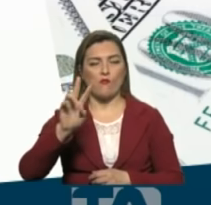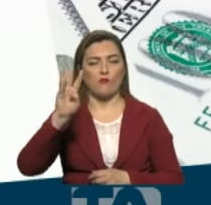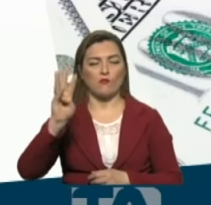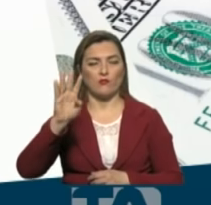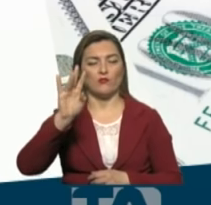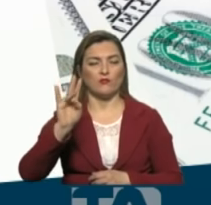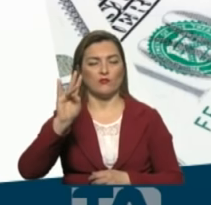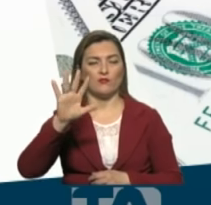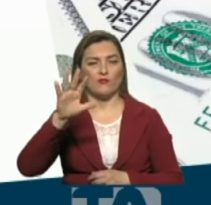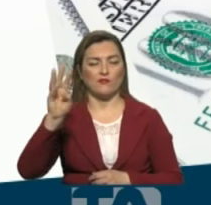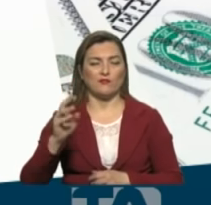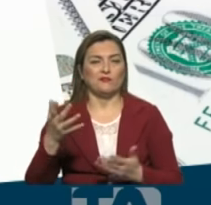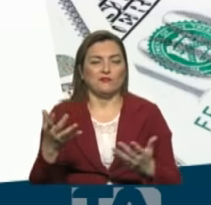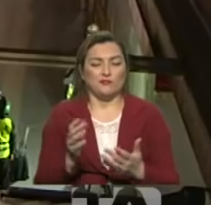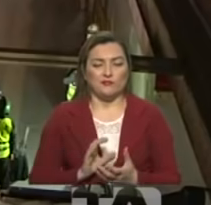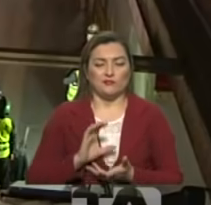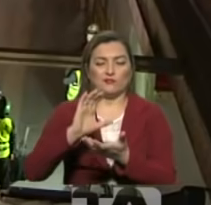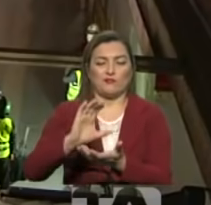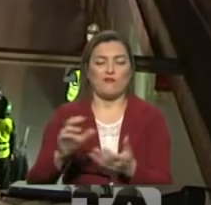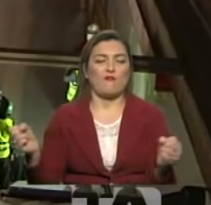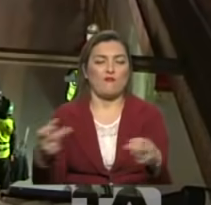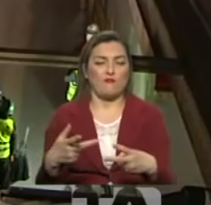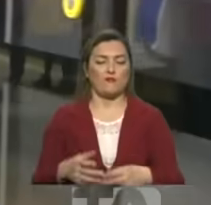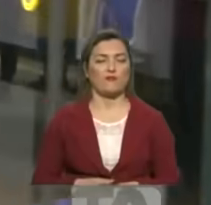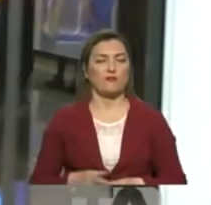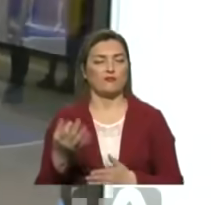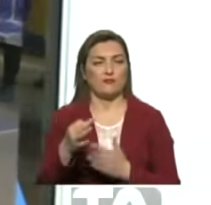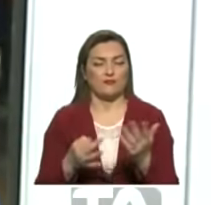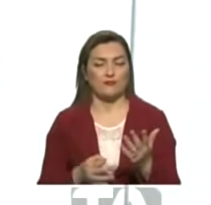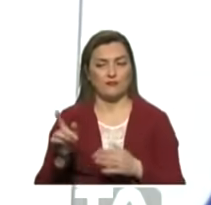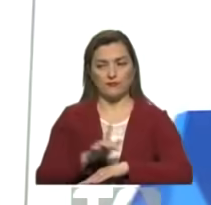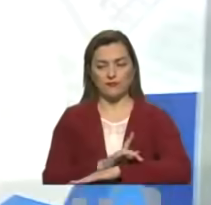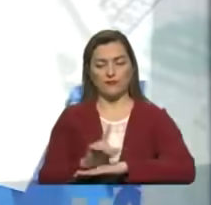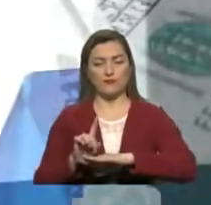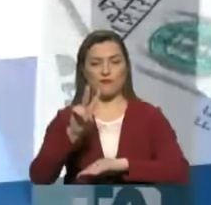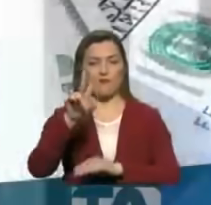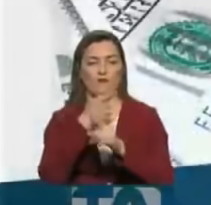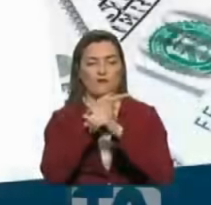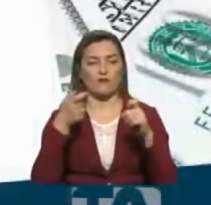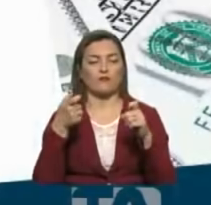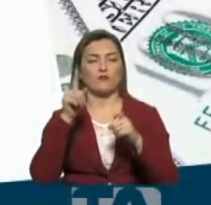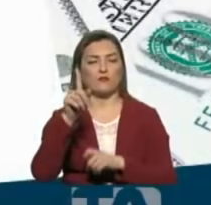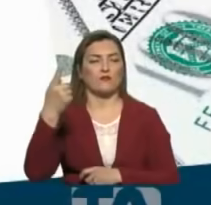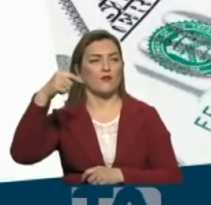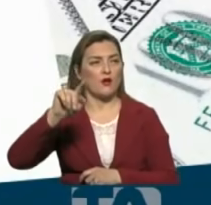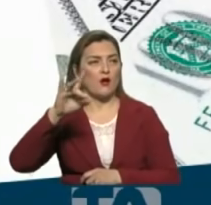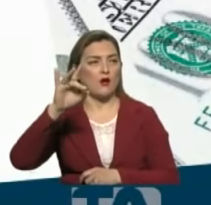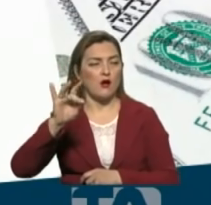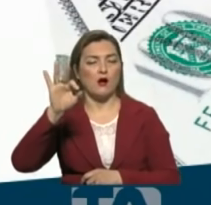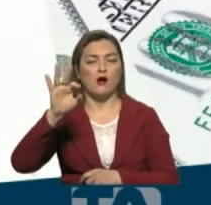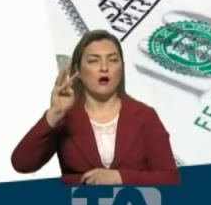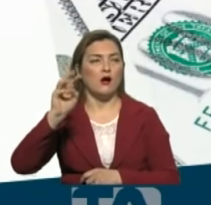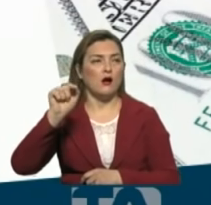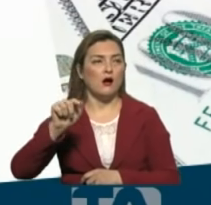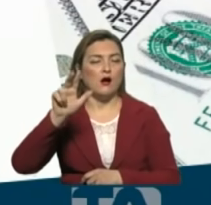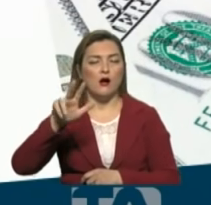12.682.756 aparecen destinados a seguros de bienes, pero el presupuesto que presentaron al directorio el 2 de marzo fue de